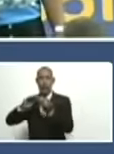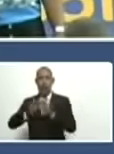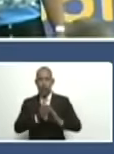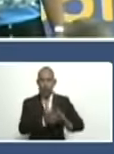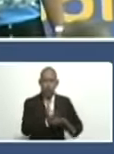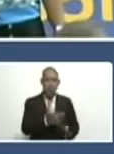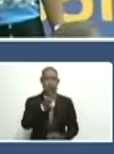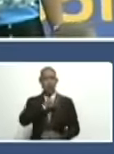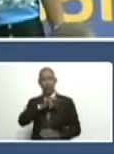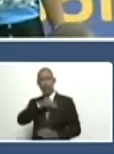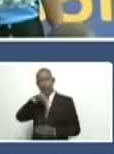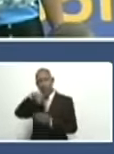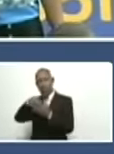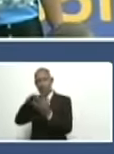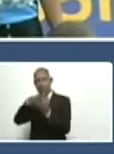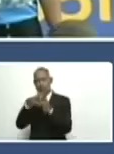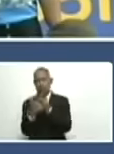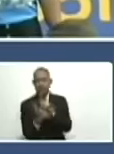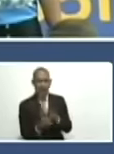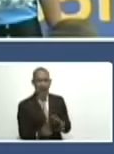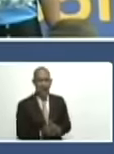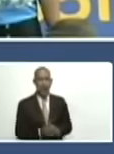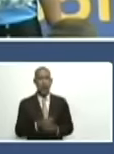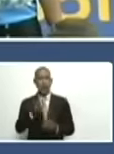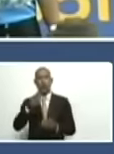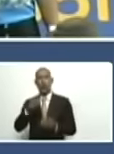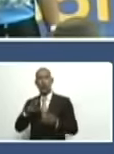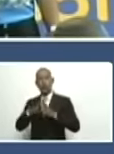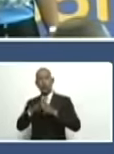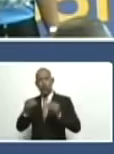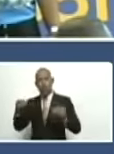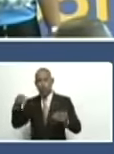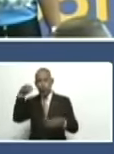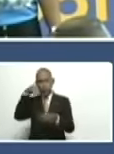en el barrio, el socialismo en la comunidad.